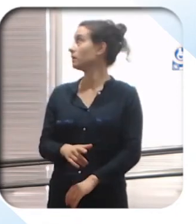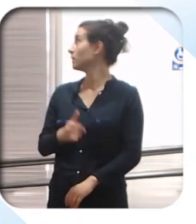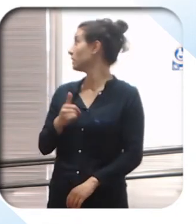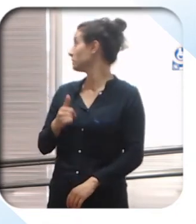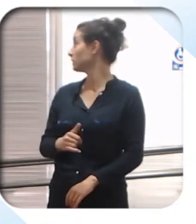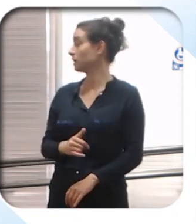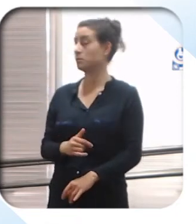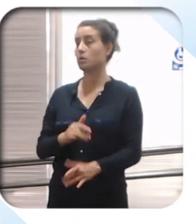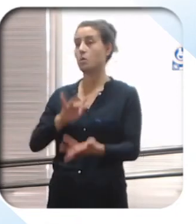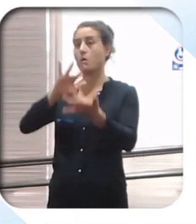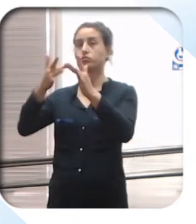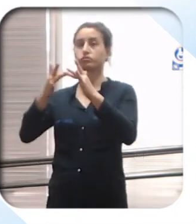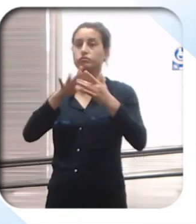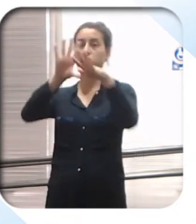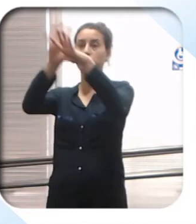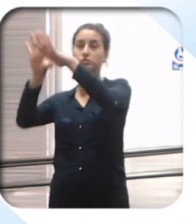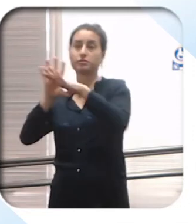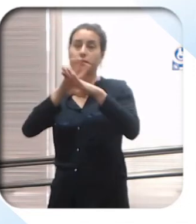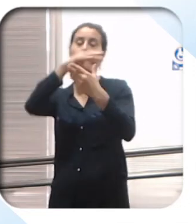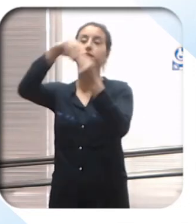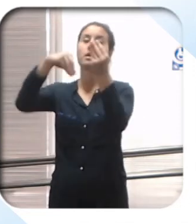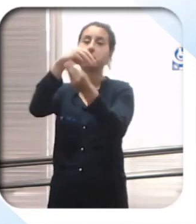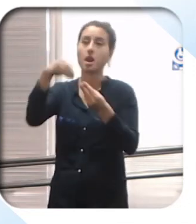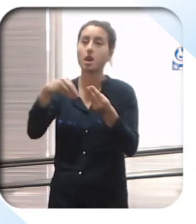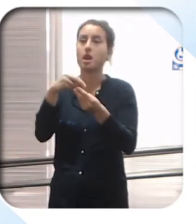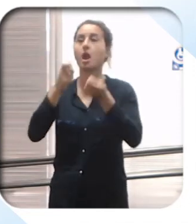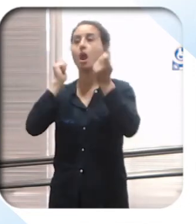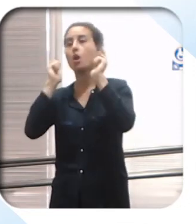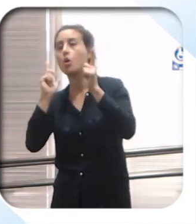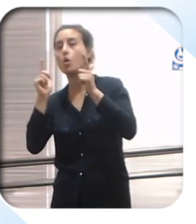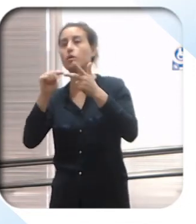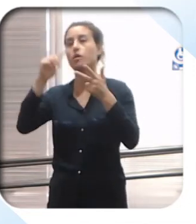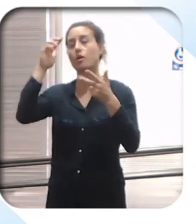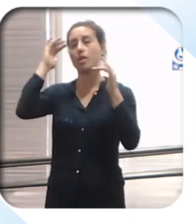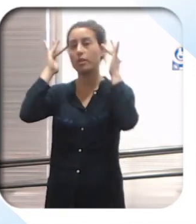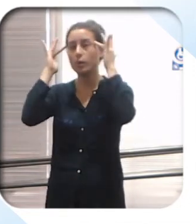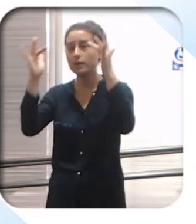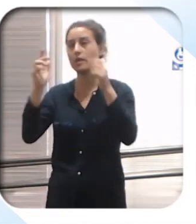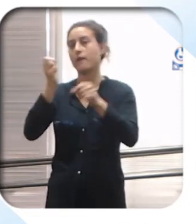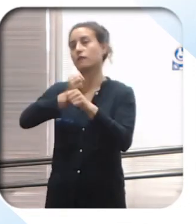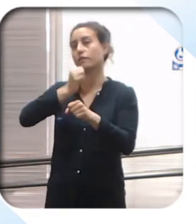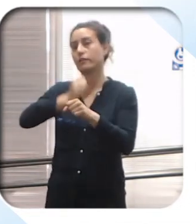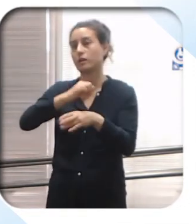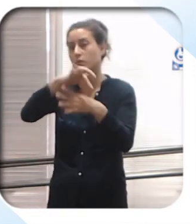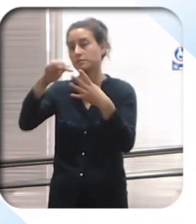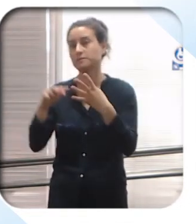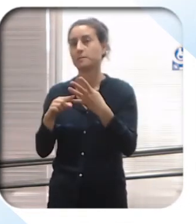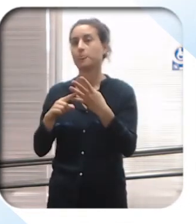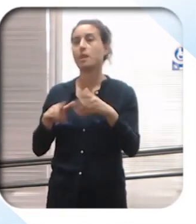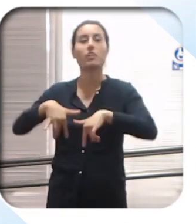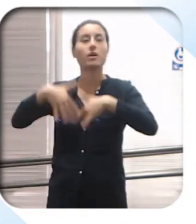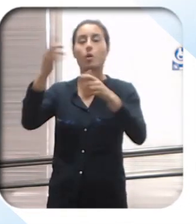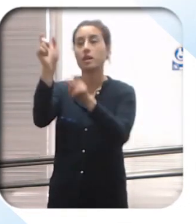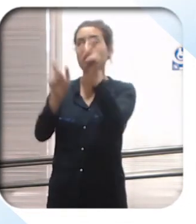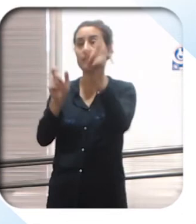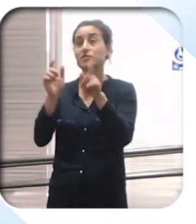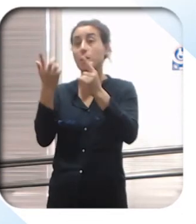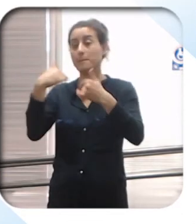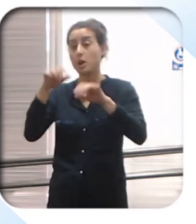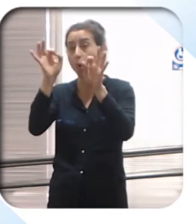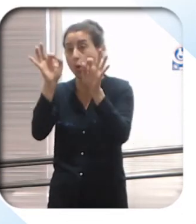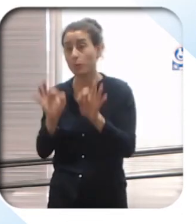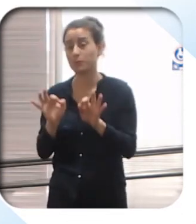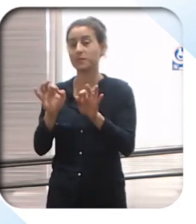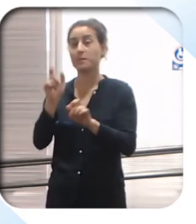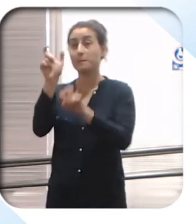todos esos planos, ¿verdad? El familiar, el lúdico, el educativo y el laboral, de cualquier persona, pero en la persona